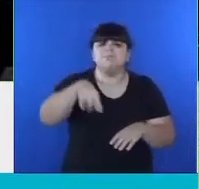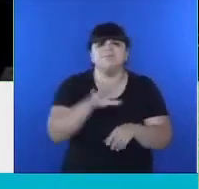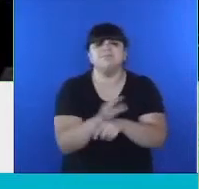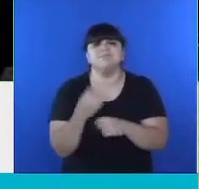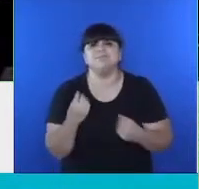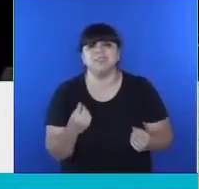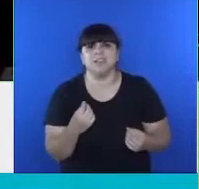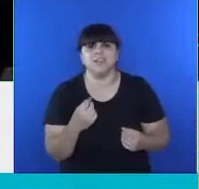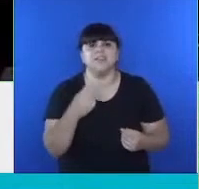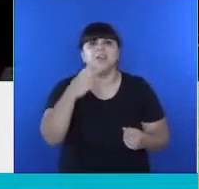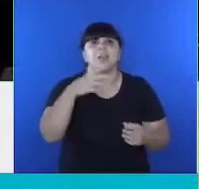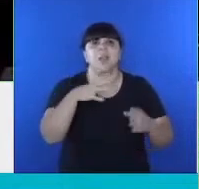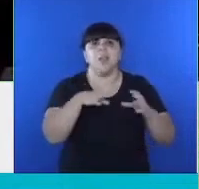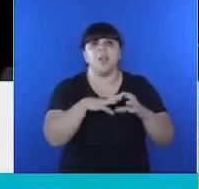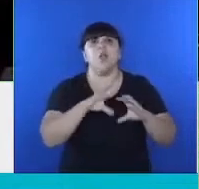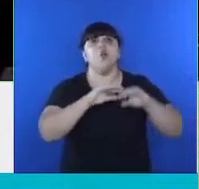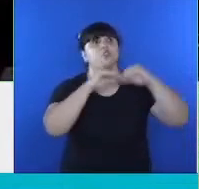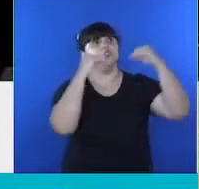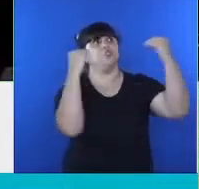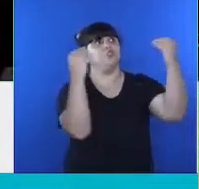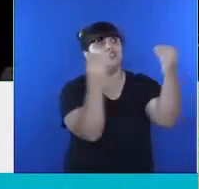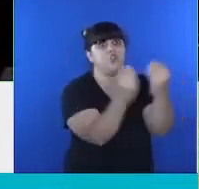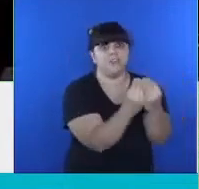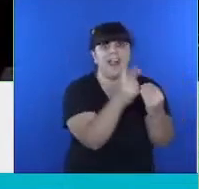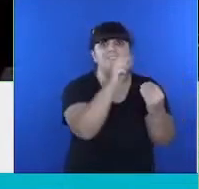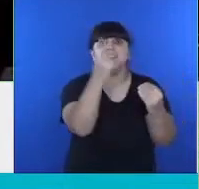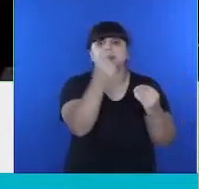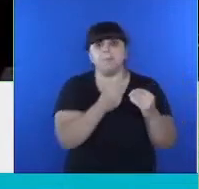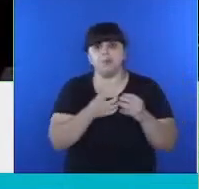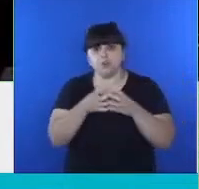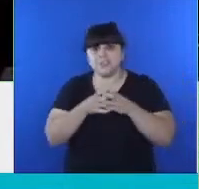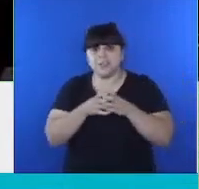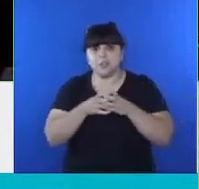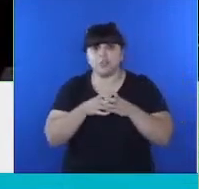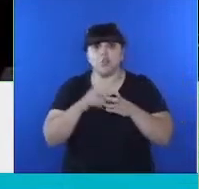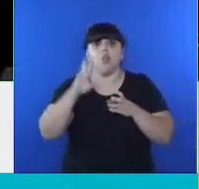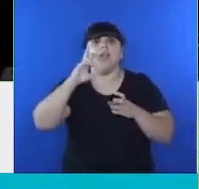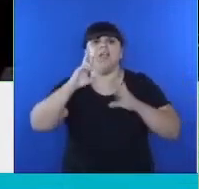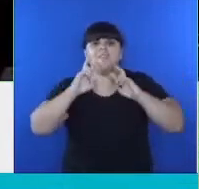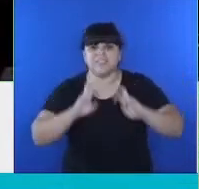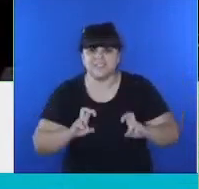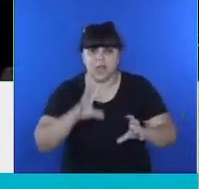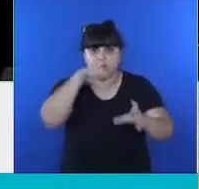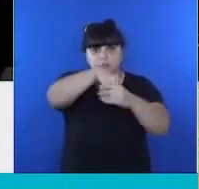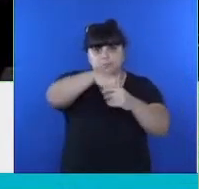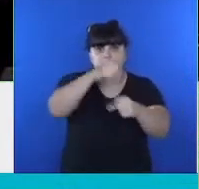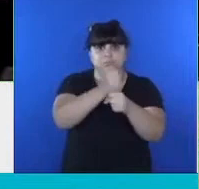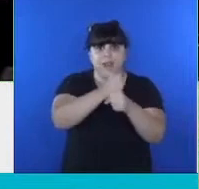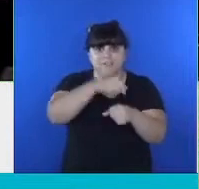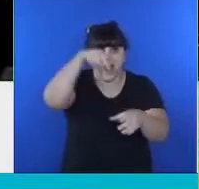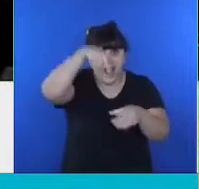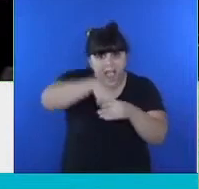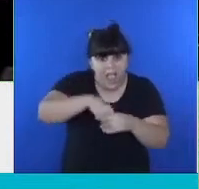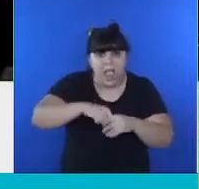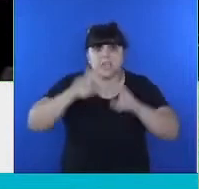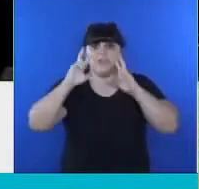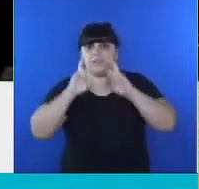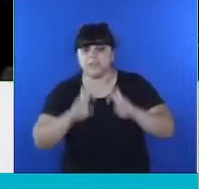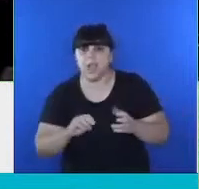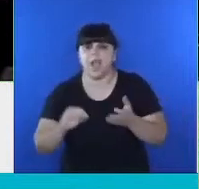representan el 20% del total nacional de los investigadores, de los científicos, de